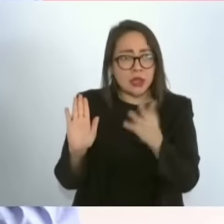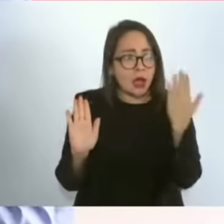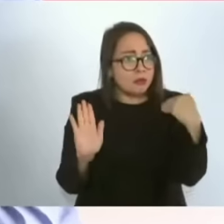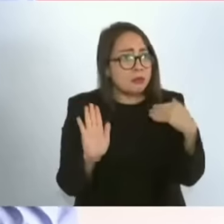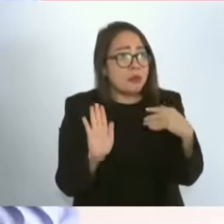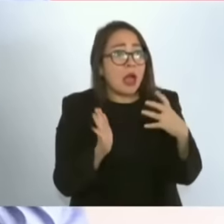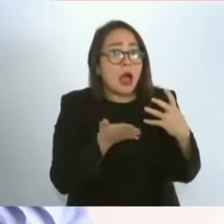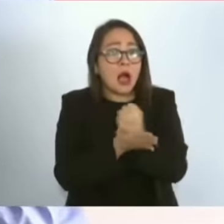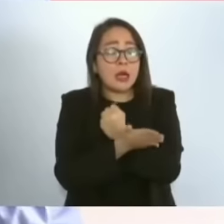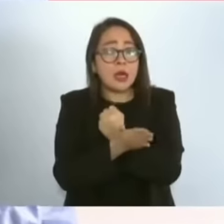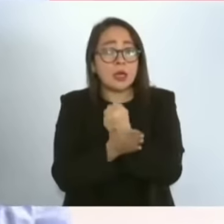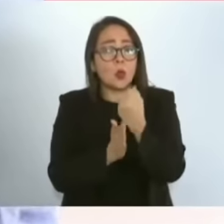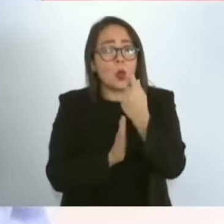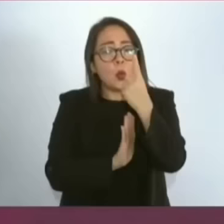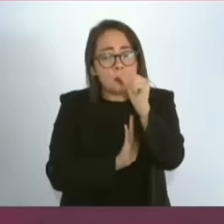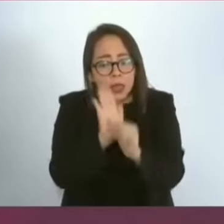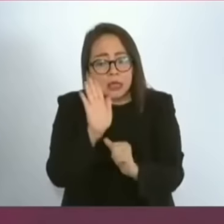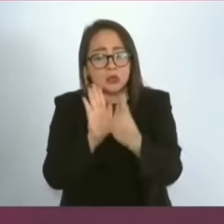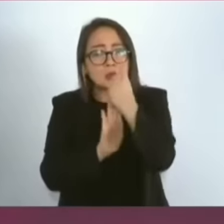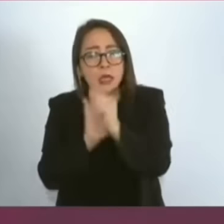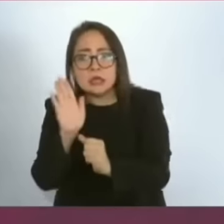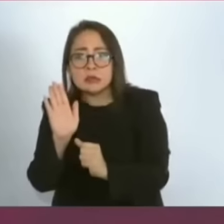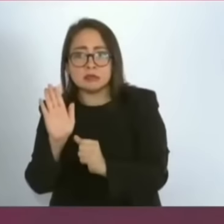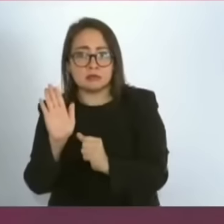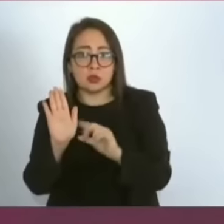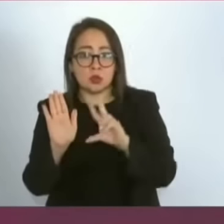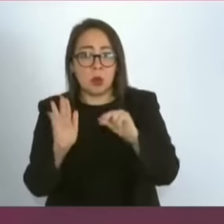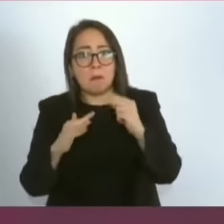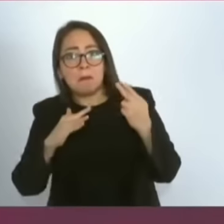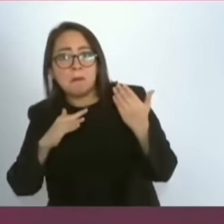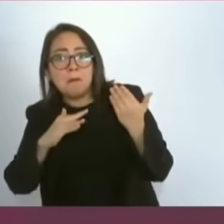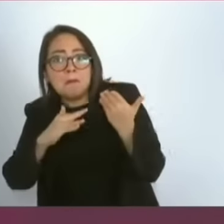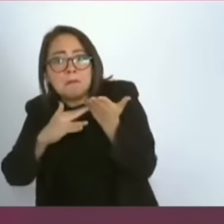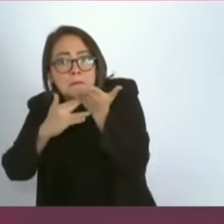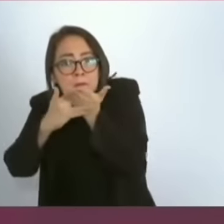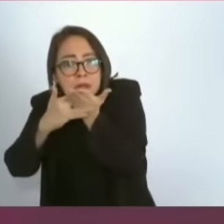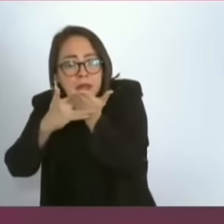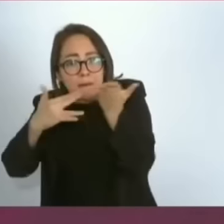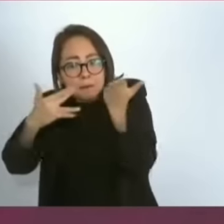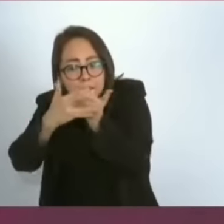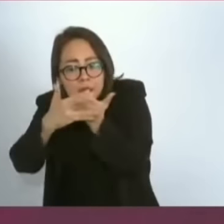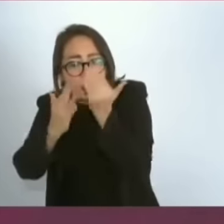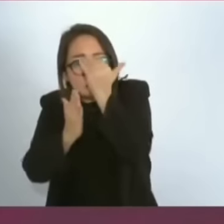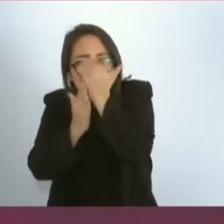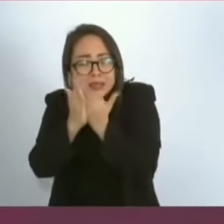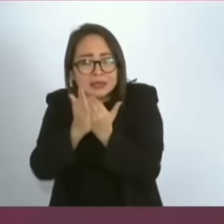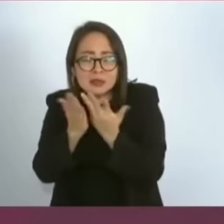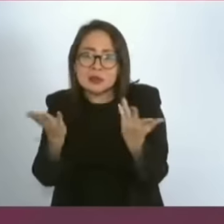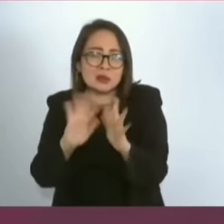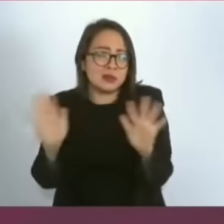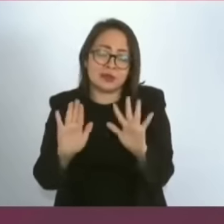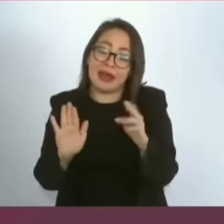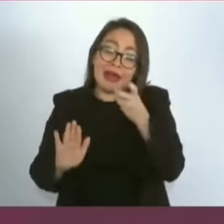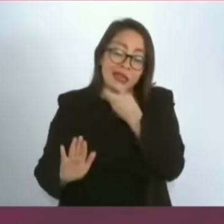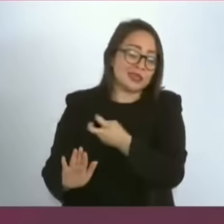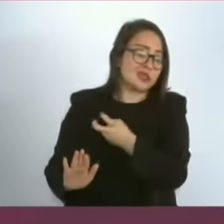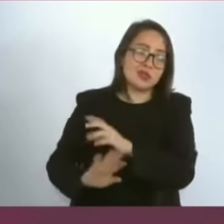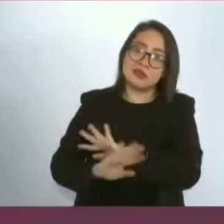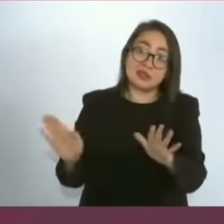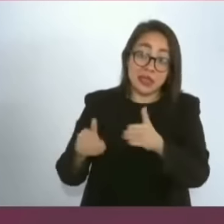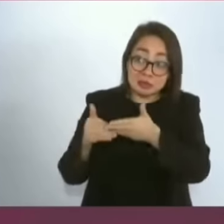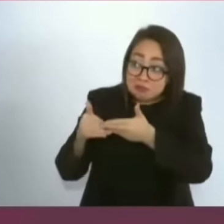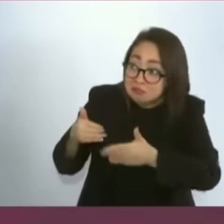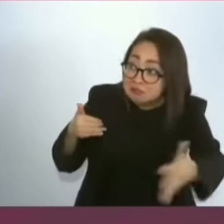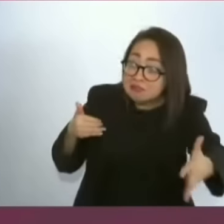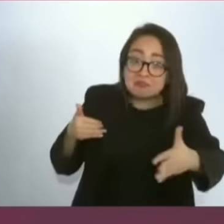la mitad, si le va bien, de ese salario. Eso ya no va a